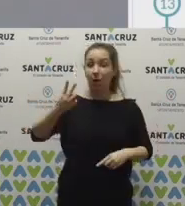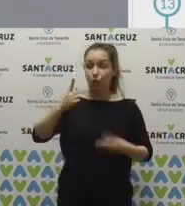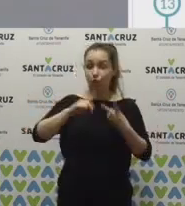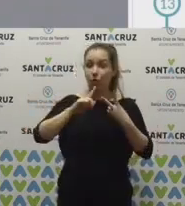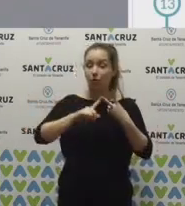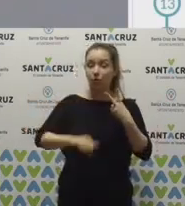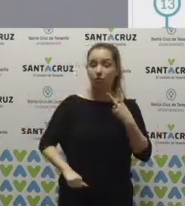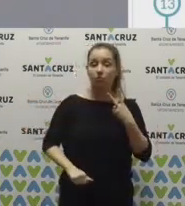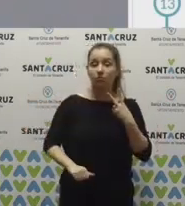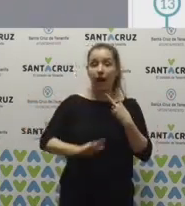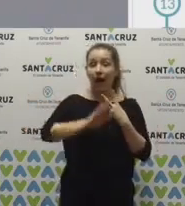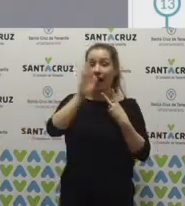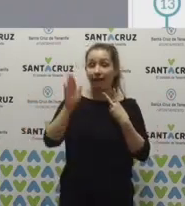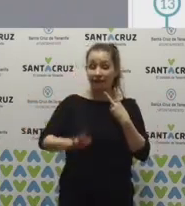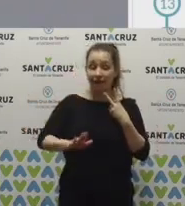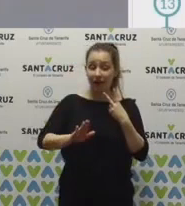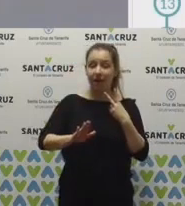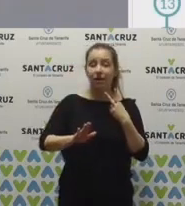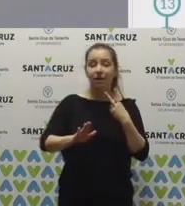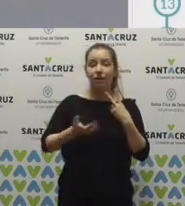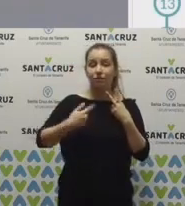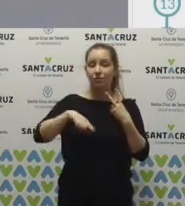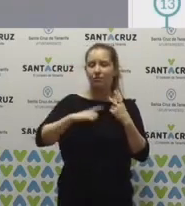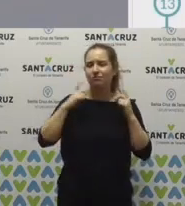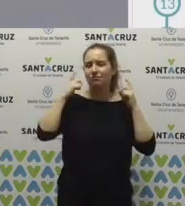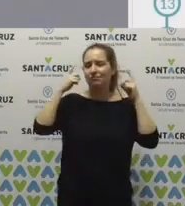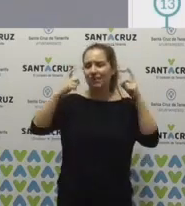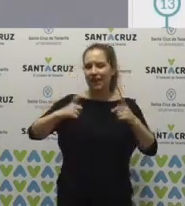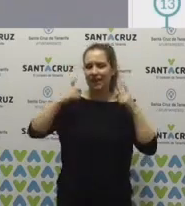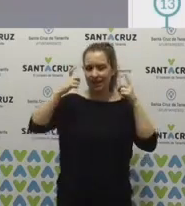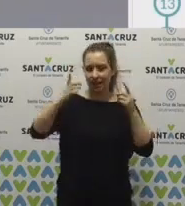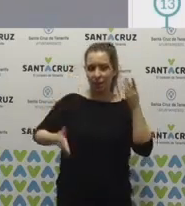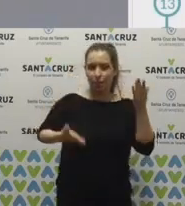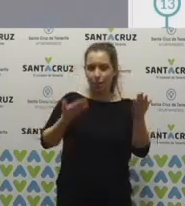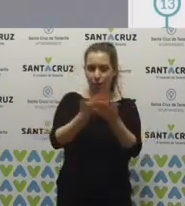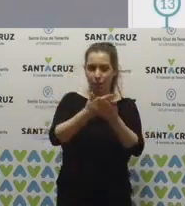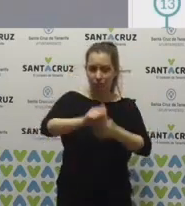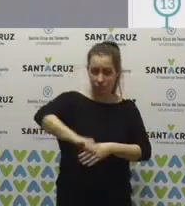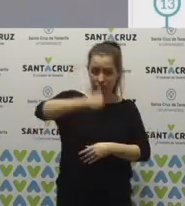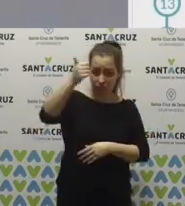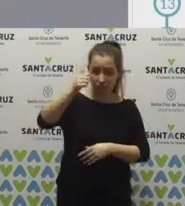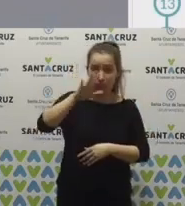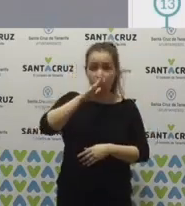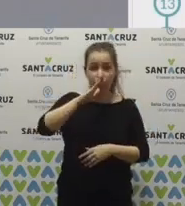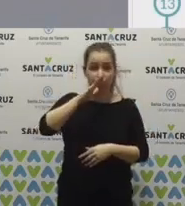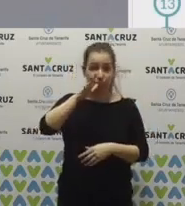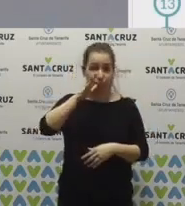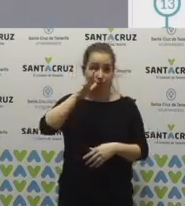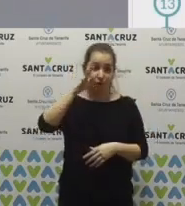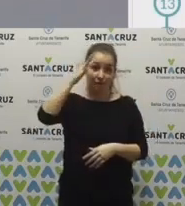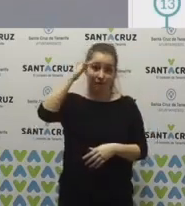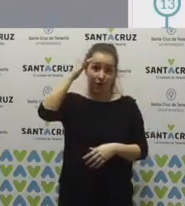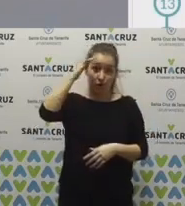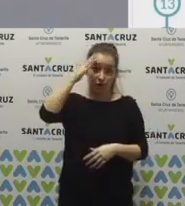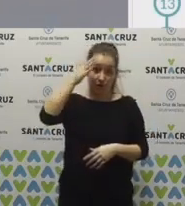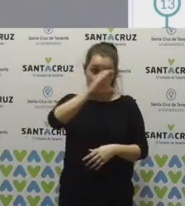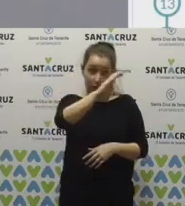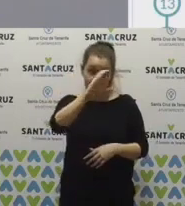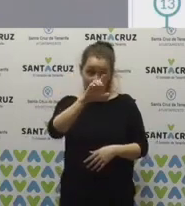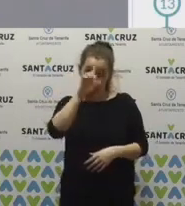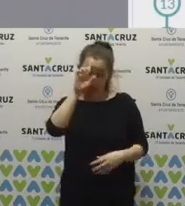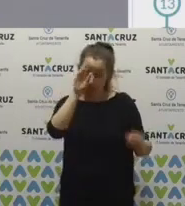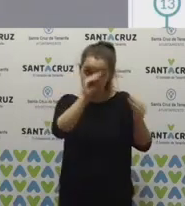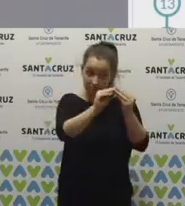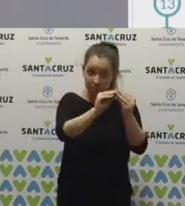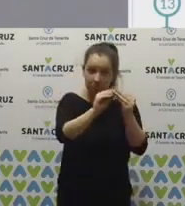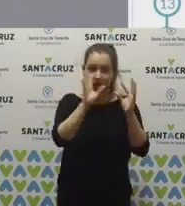estamos intentando que de alguna manera con esta moción y creo que es la filosofía de la compañera de coalición canarias pues se